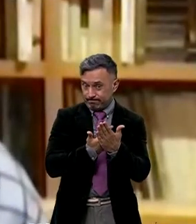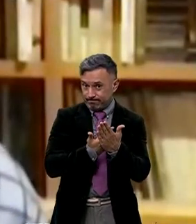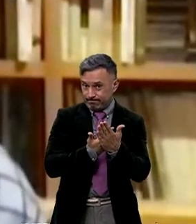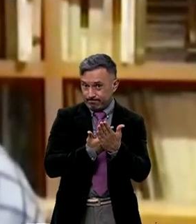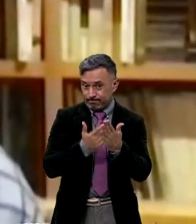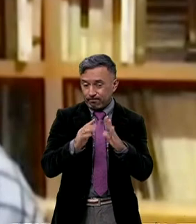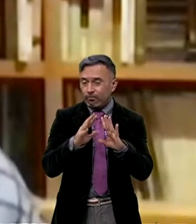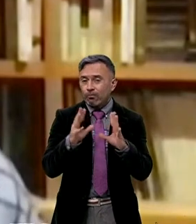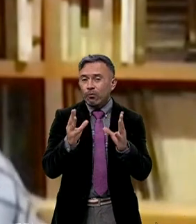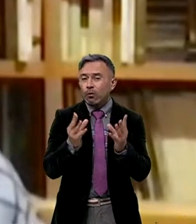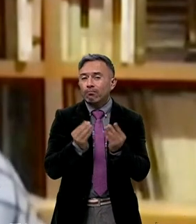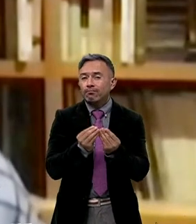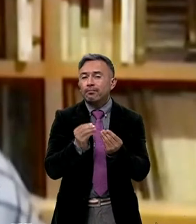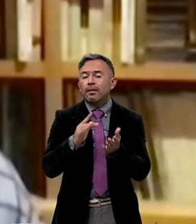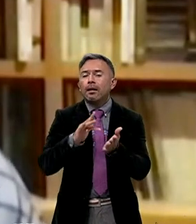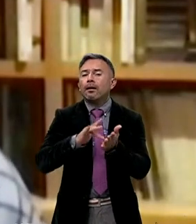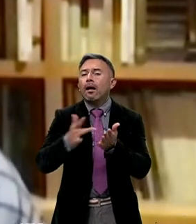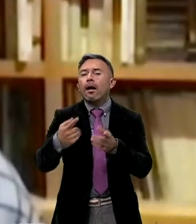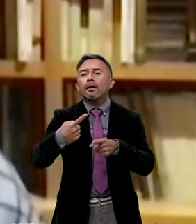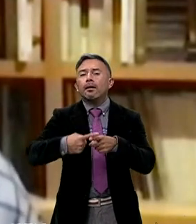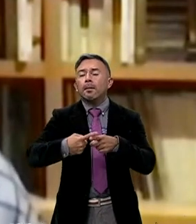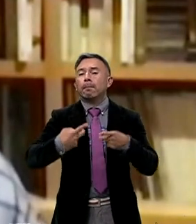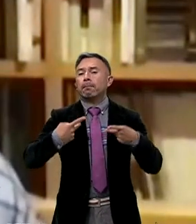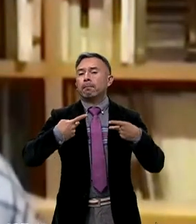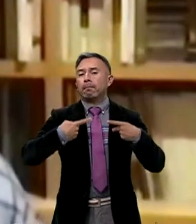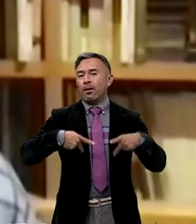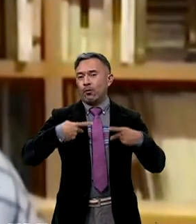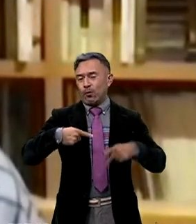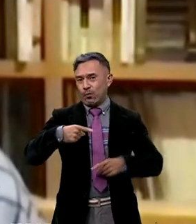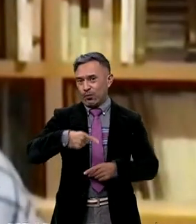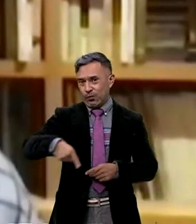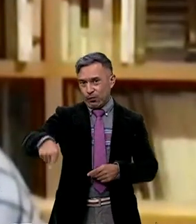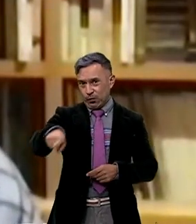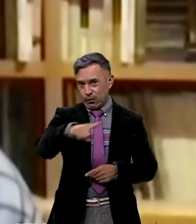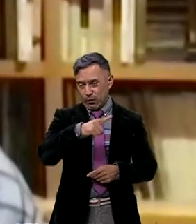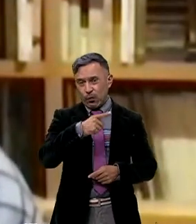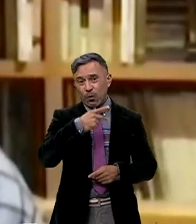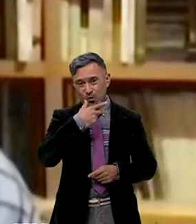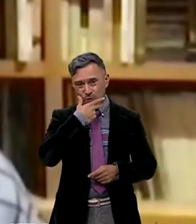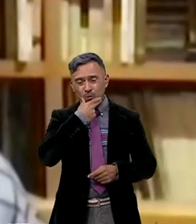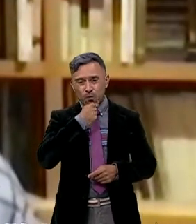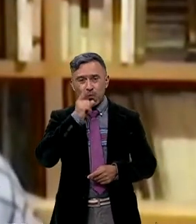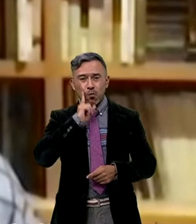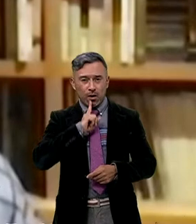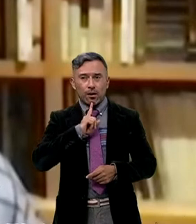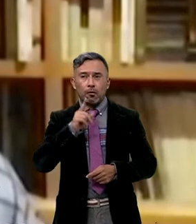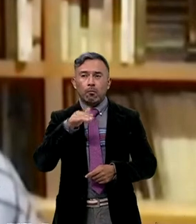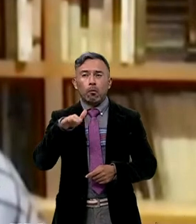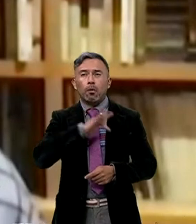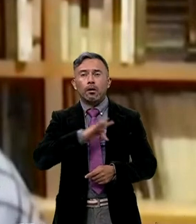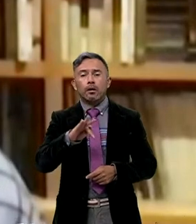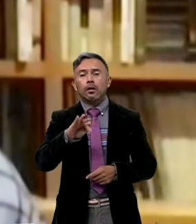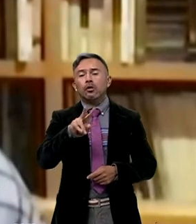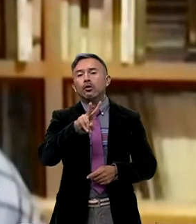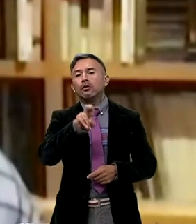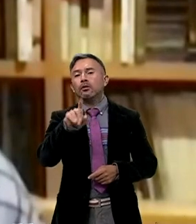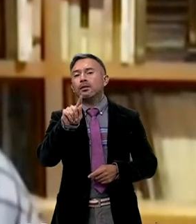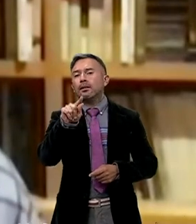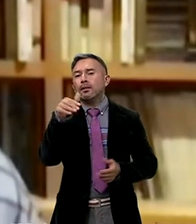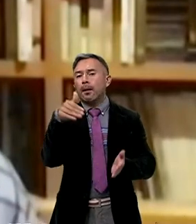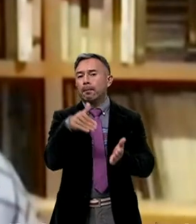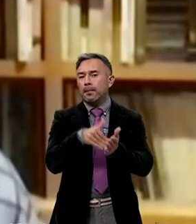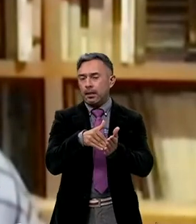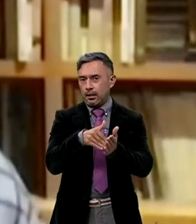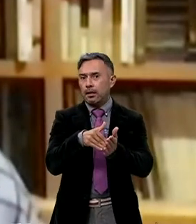agradecimiento a todos los ciudadanos y ciudadanas más de 270.000 que estuvieron